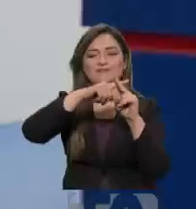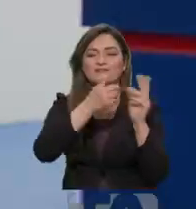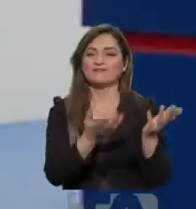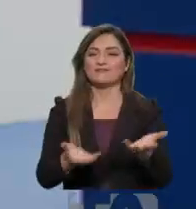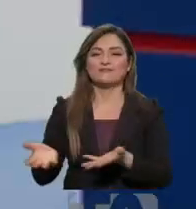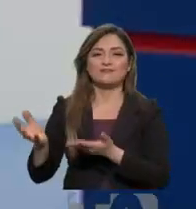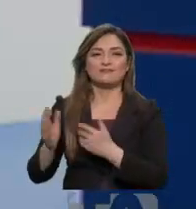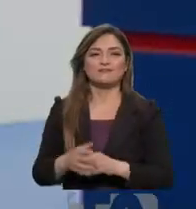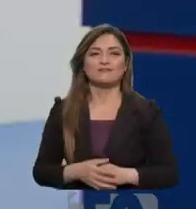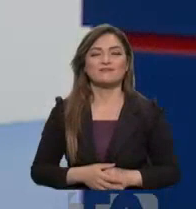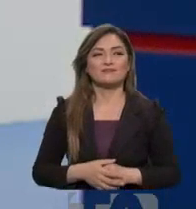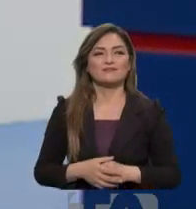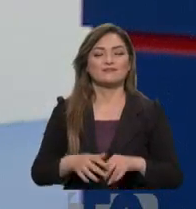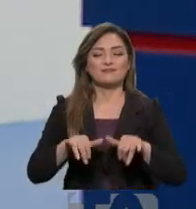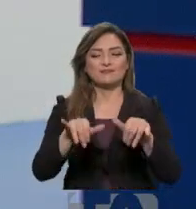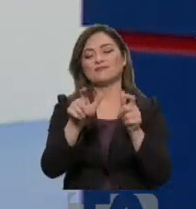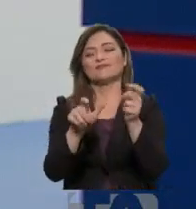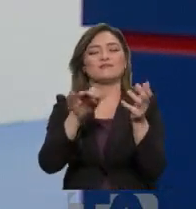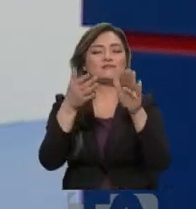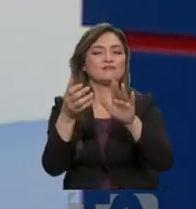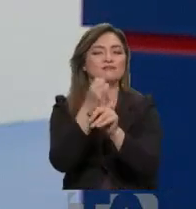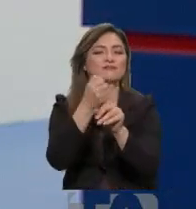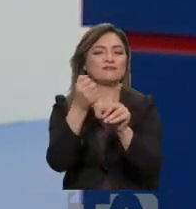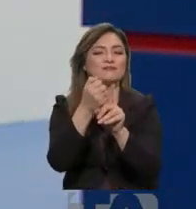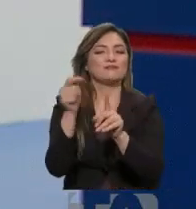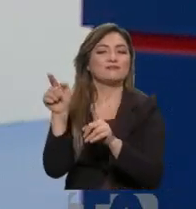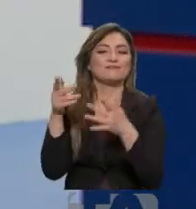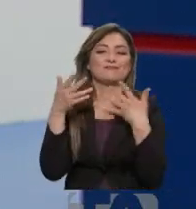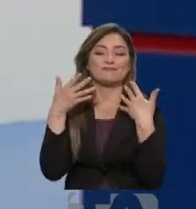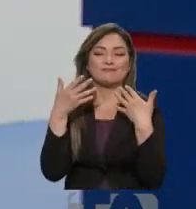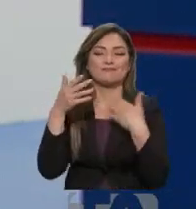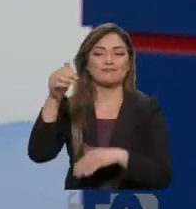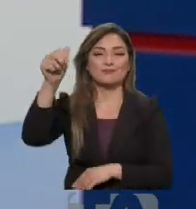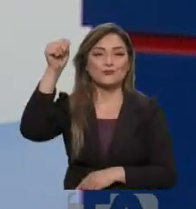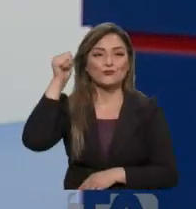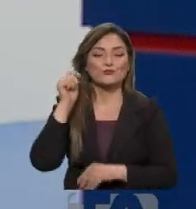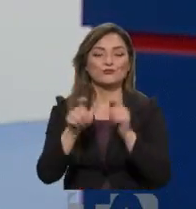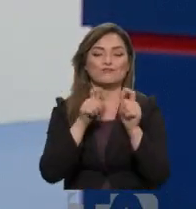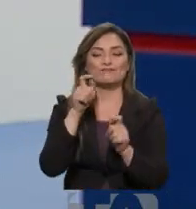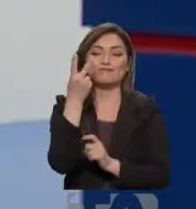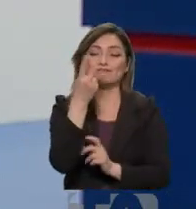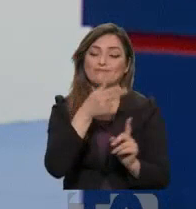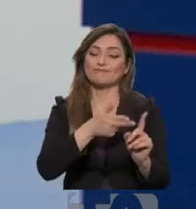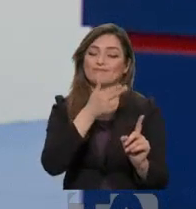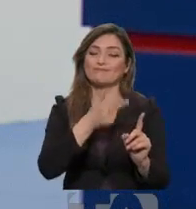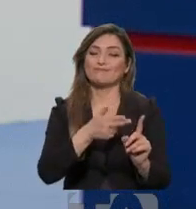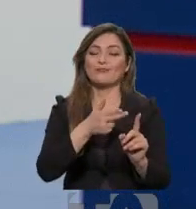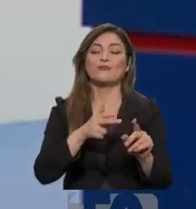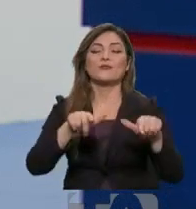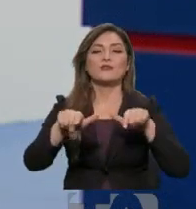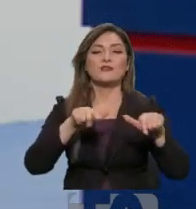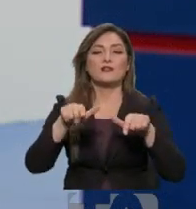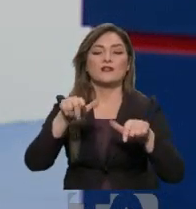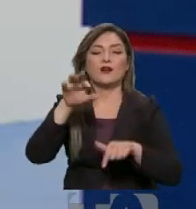Bienvenidos. Continúan las muertes violentas en la ciudad de Guayaquil. El día de ayer, dos personas fueron asesinadas en el sector